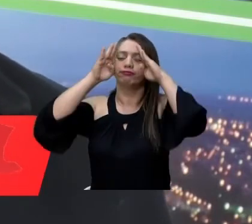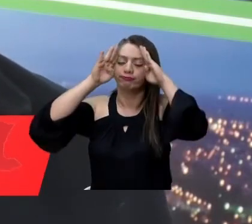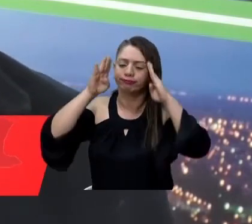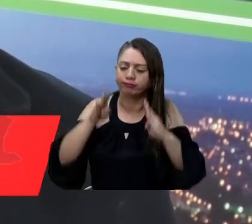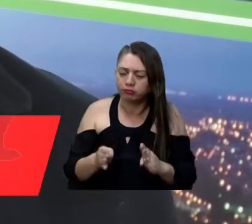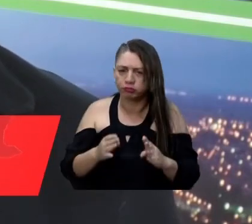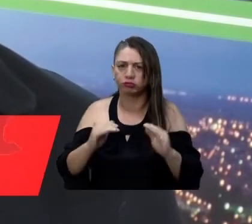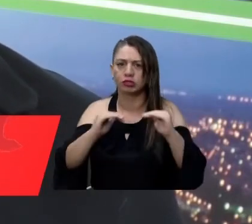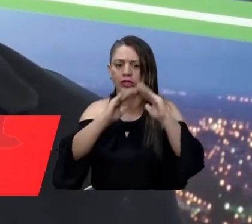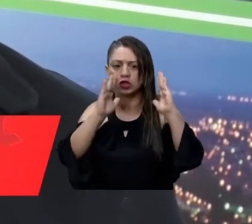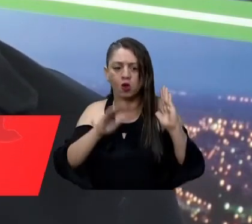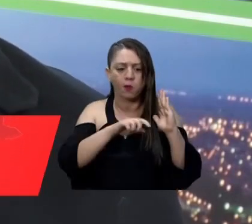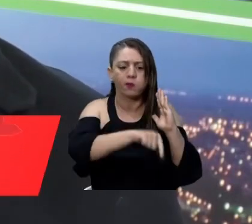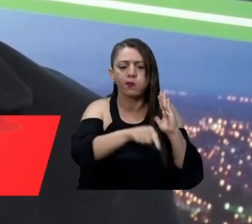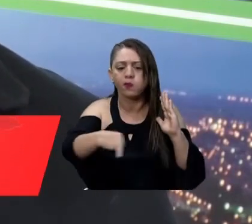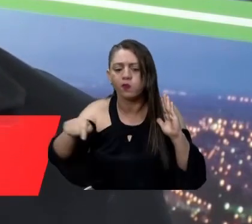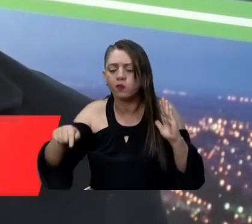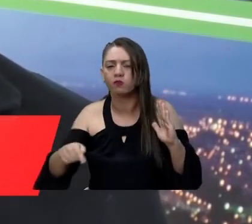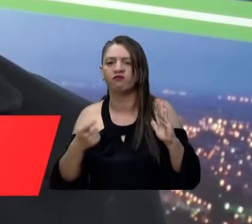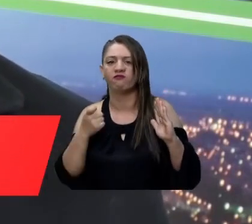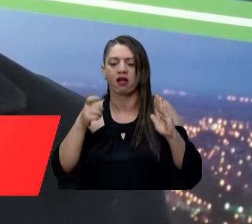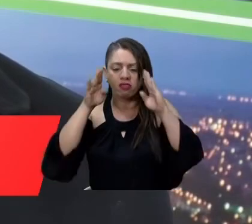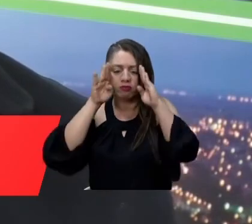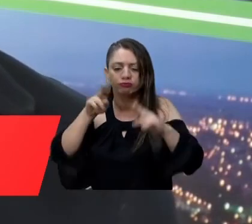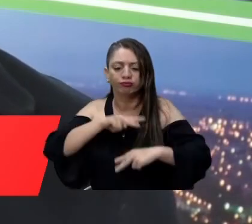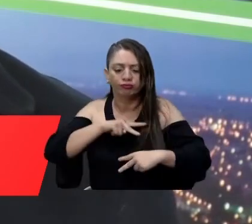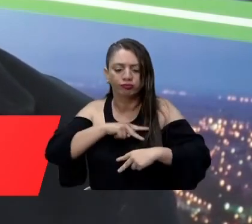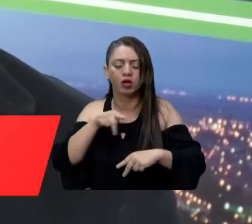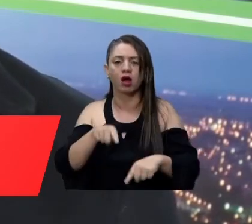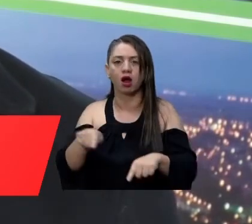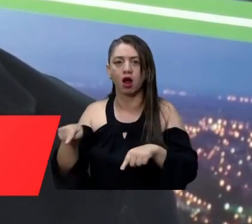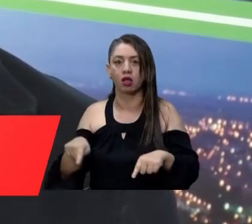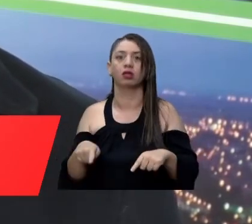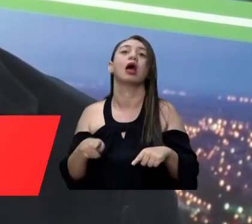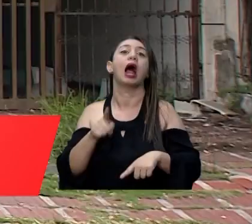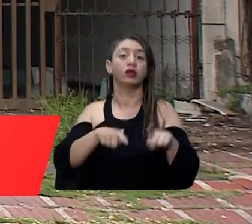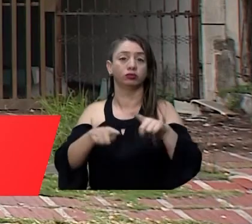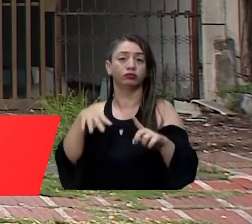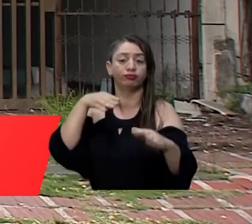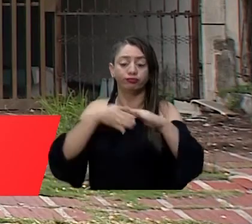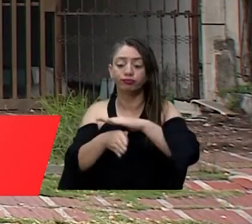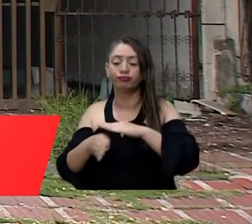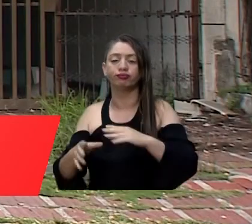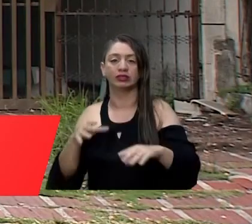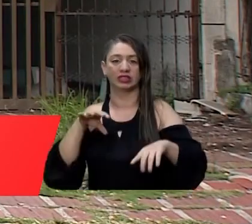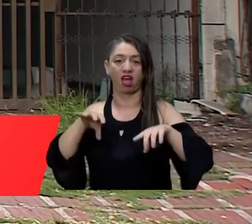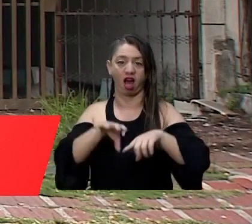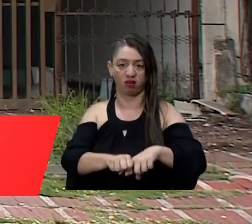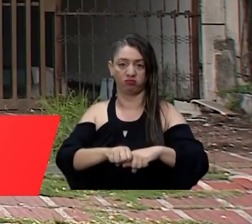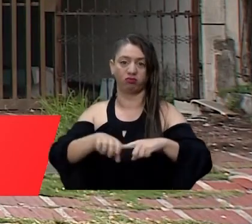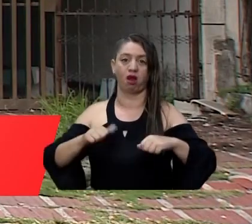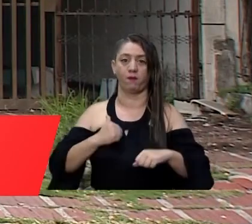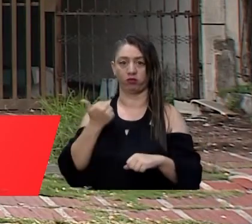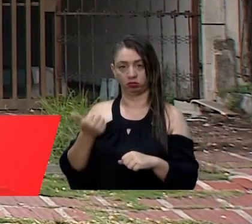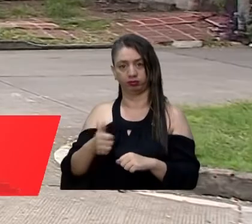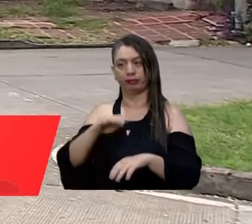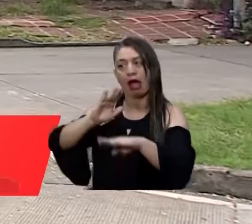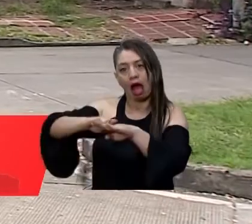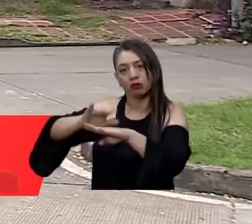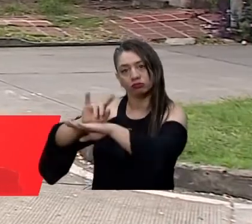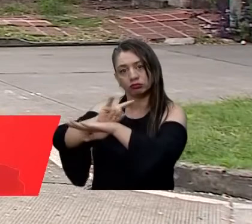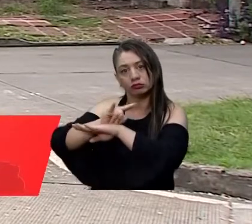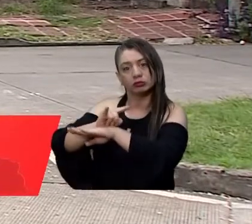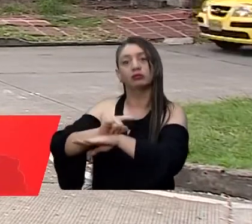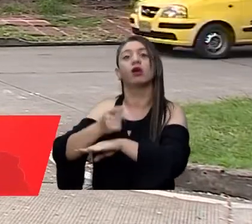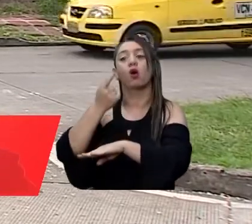las propiedades que tienen. Algunas de ellas están siendo objeto de invasiones. Las autoridades locales hacen un llamado a la